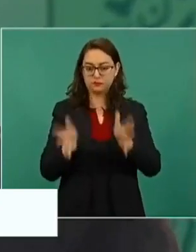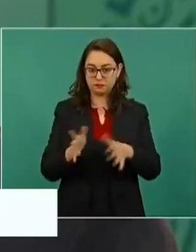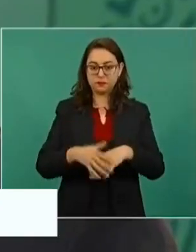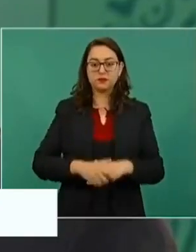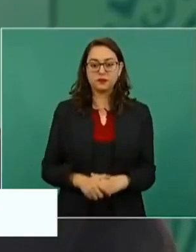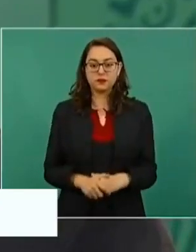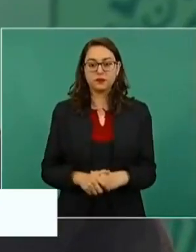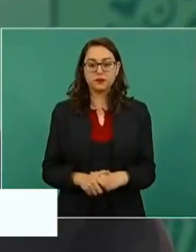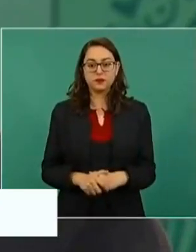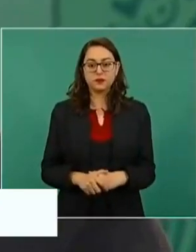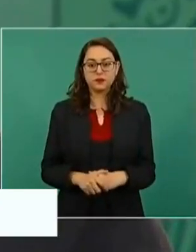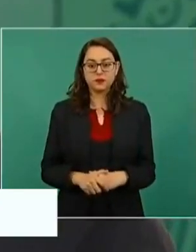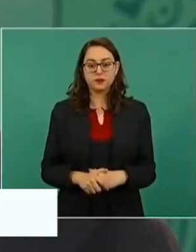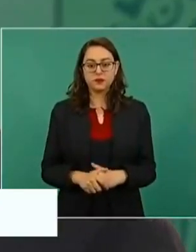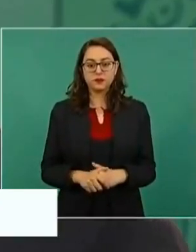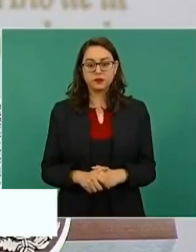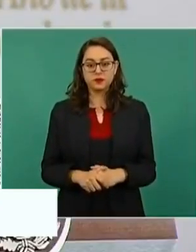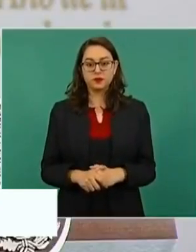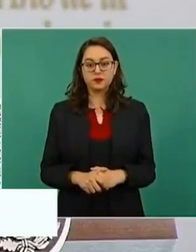que se